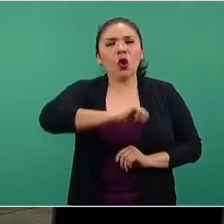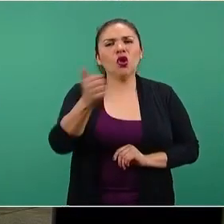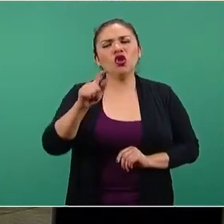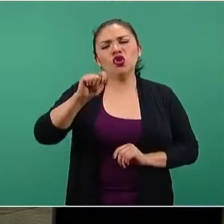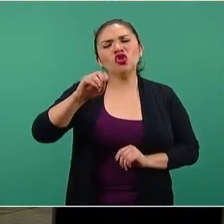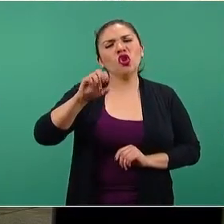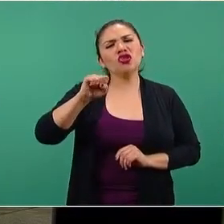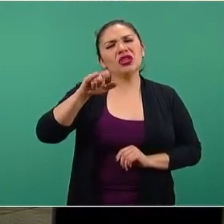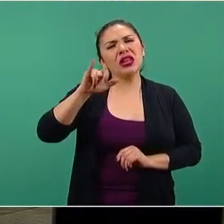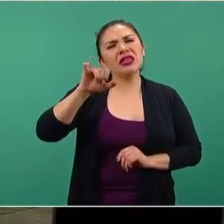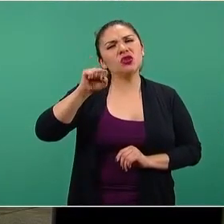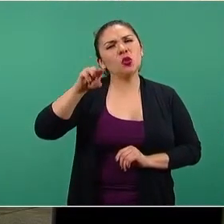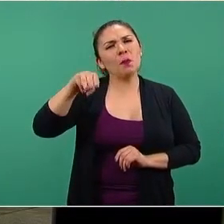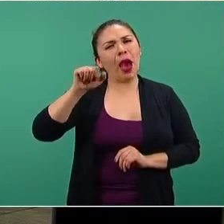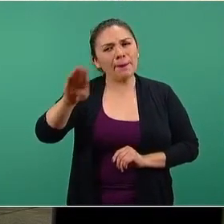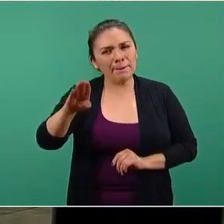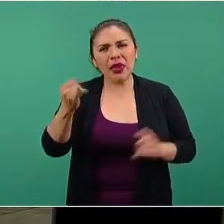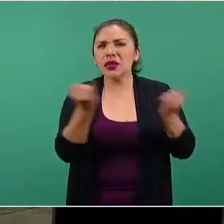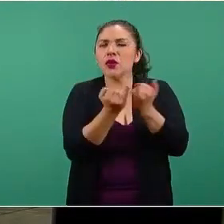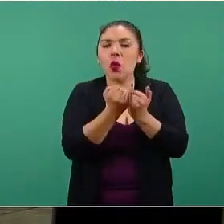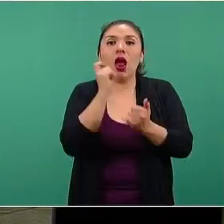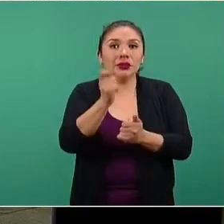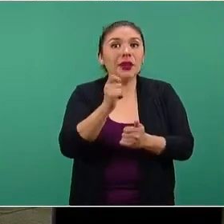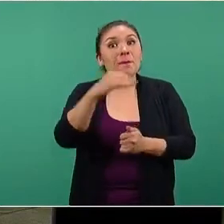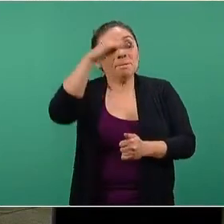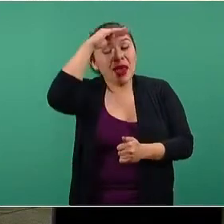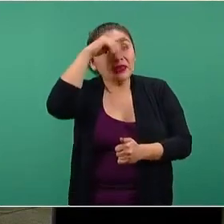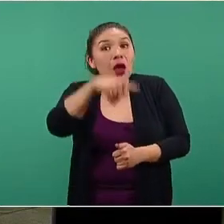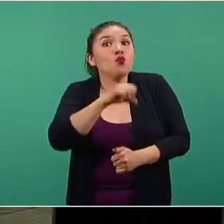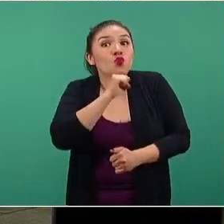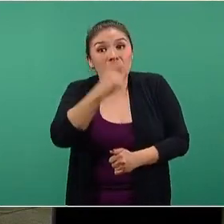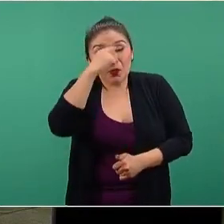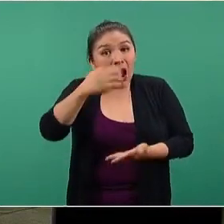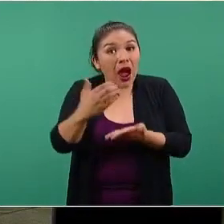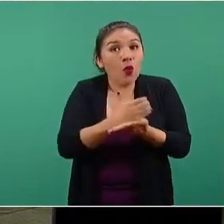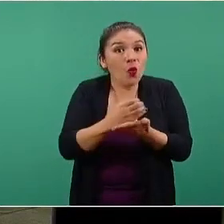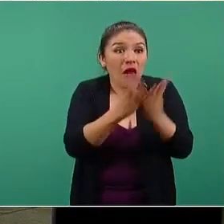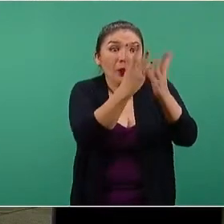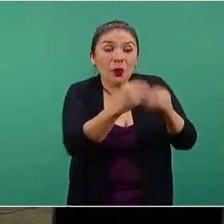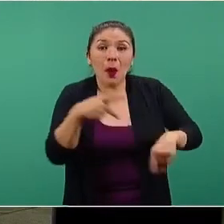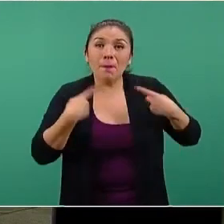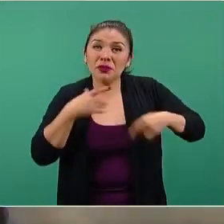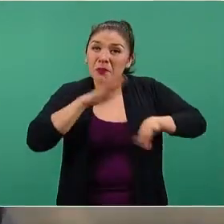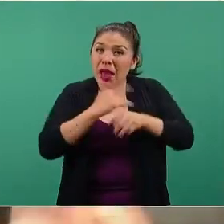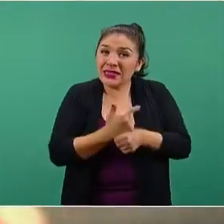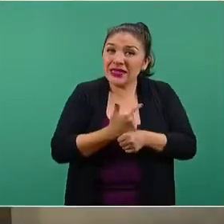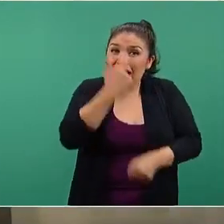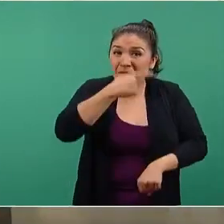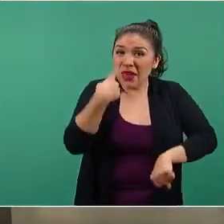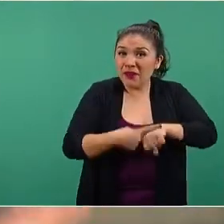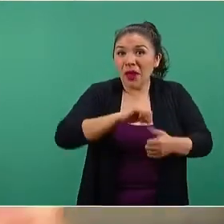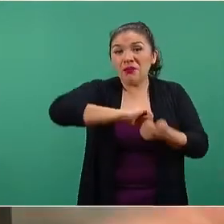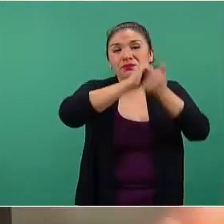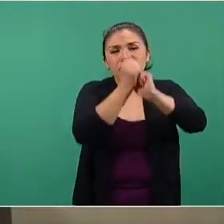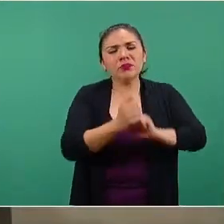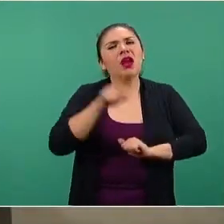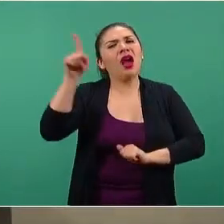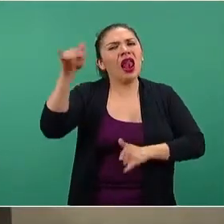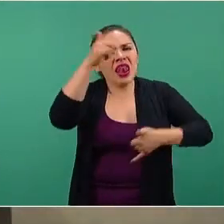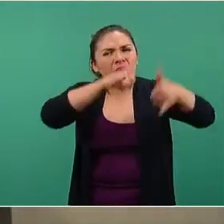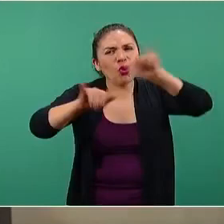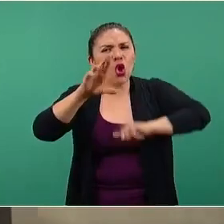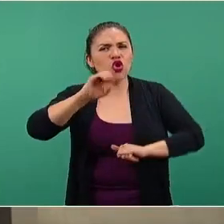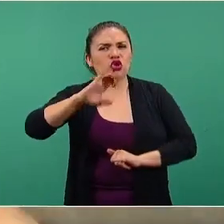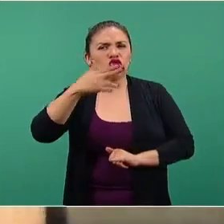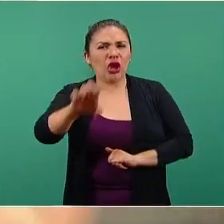un momento dado generó una enorme expectativa para ser utilizado en personas críticamente enfermas, y después el propio laboratorio Roche, dueño de